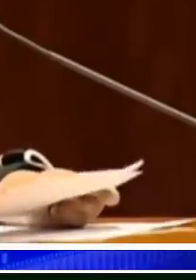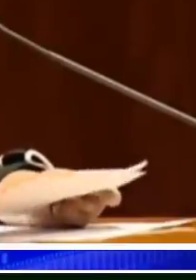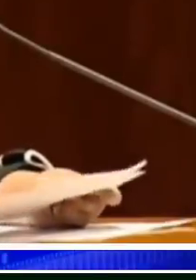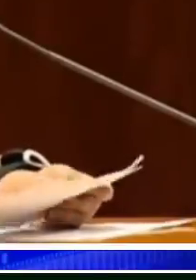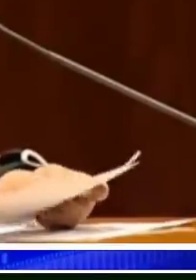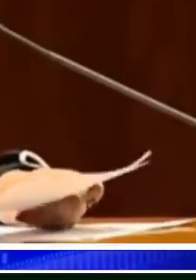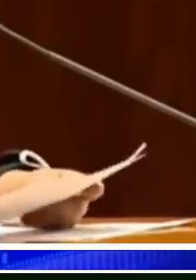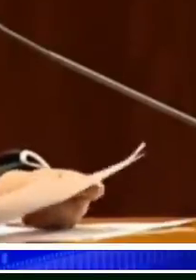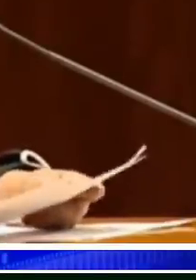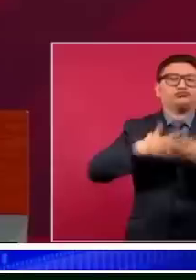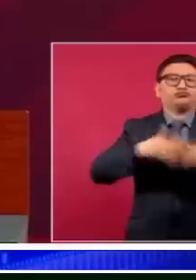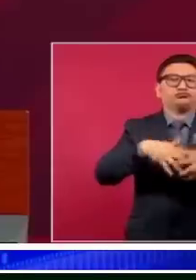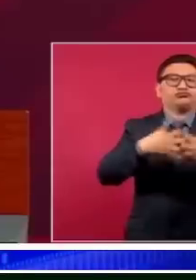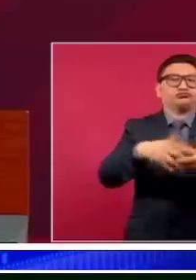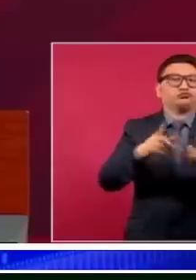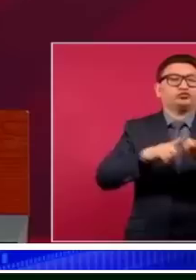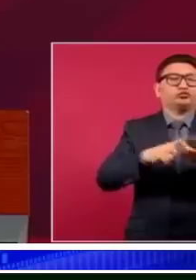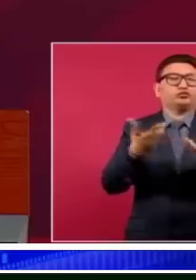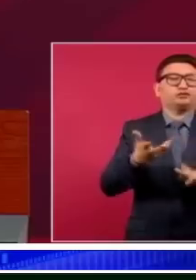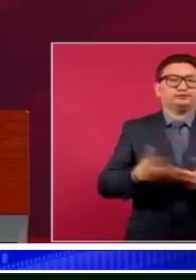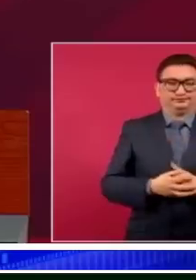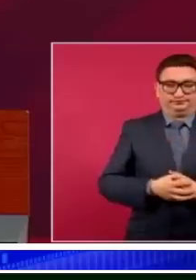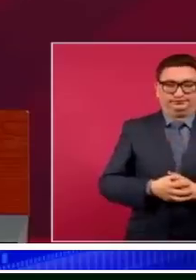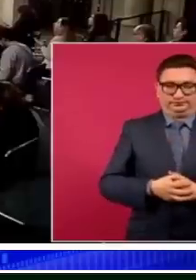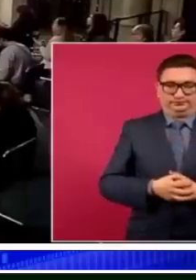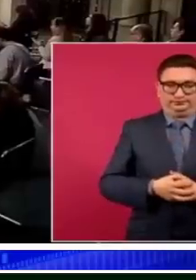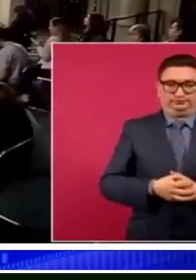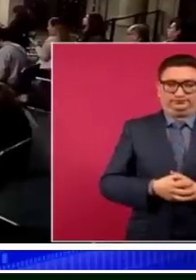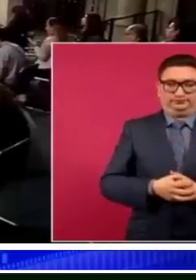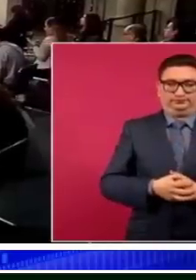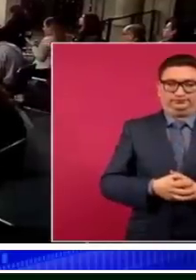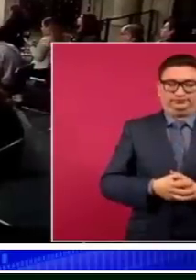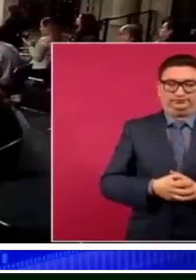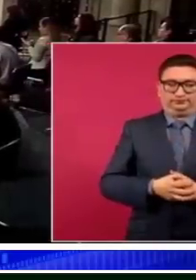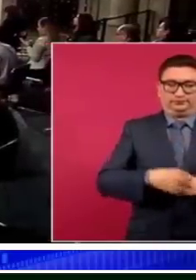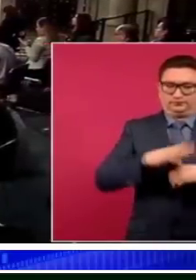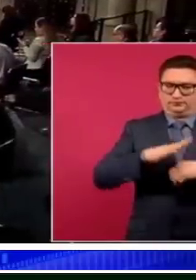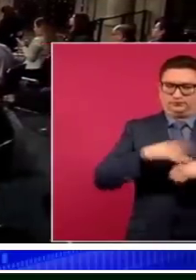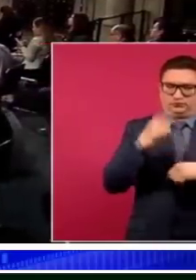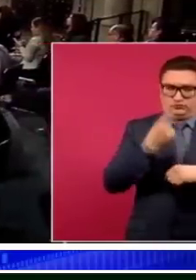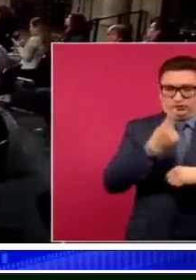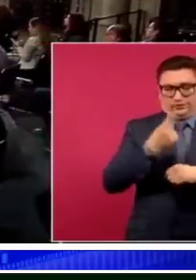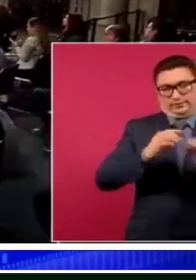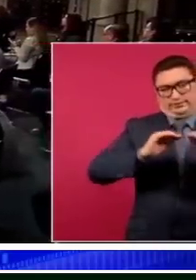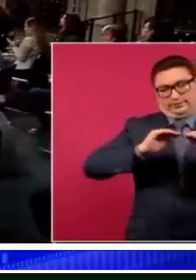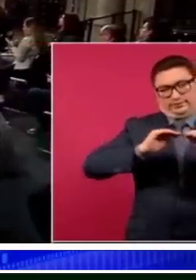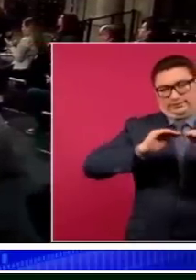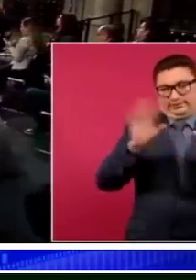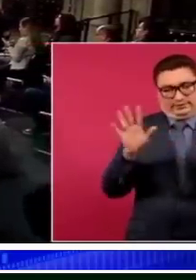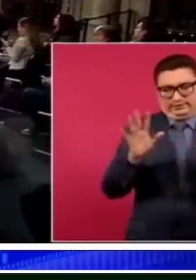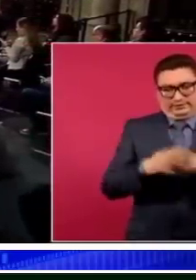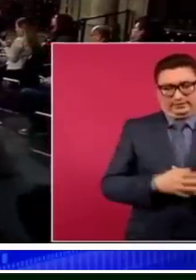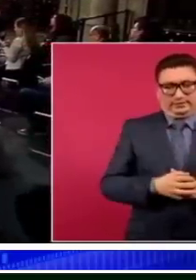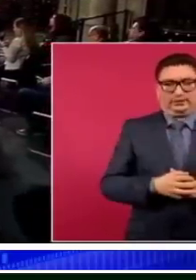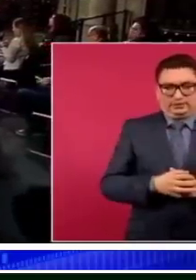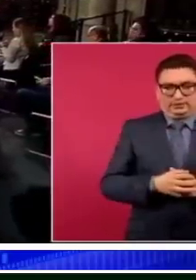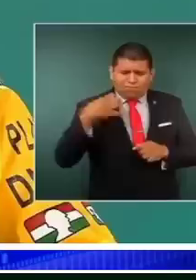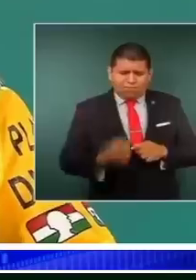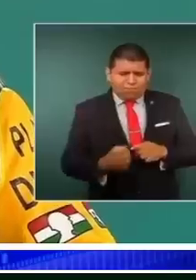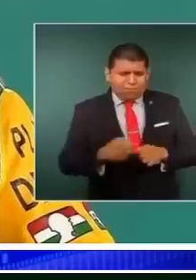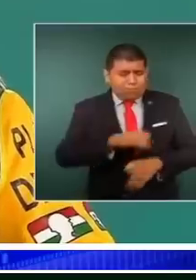festejando esto porque asegura que esta era una estrategia del dictador de Palacio de militarizar el país porque,